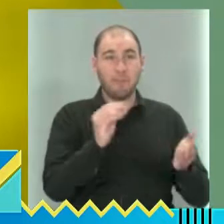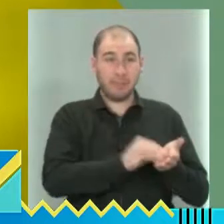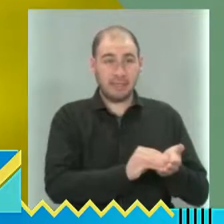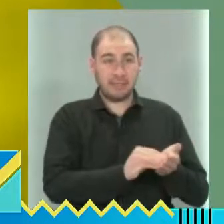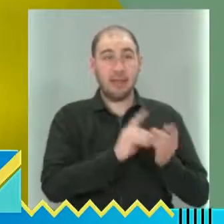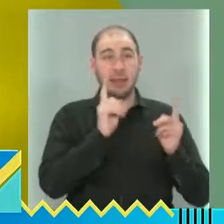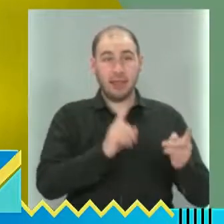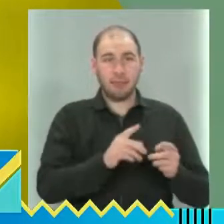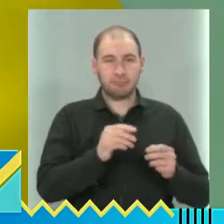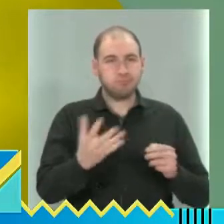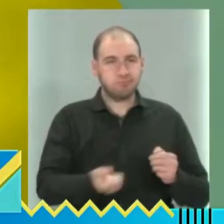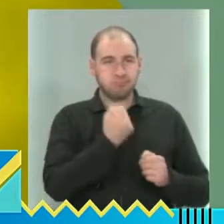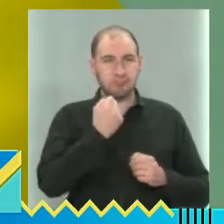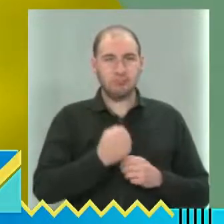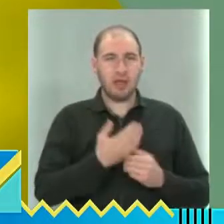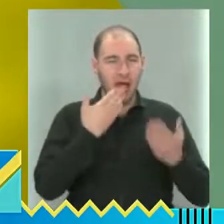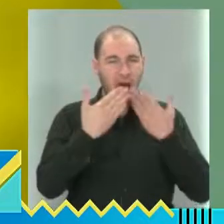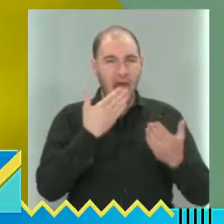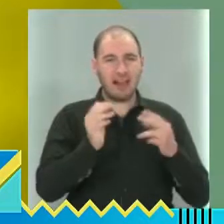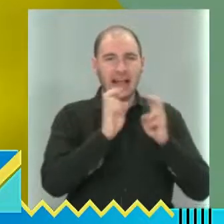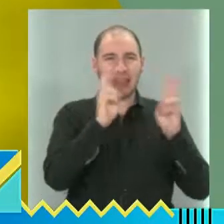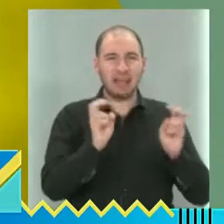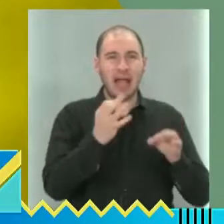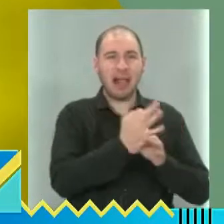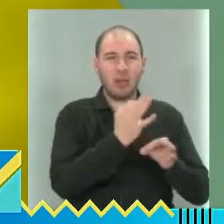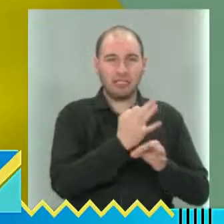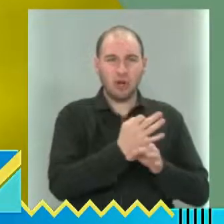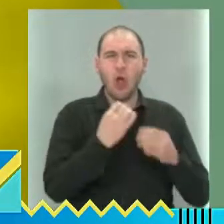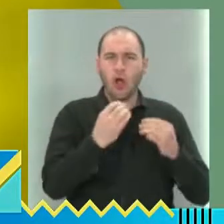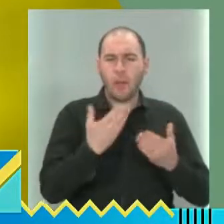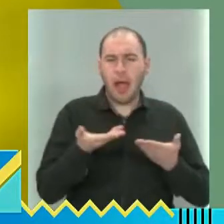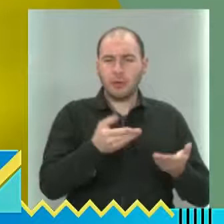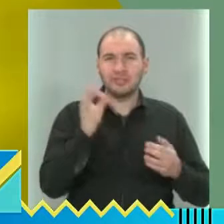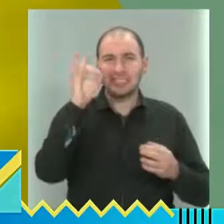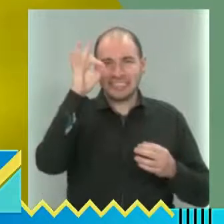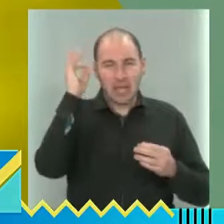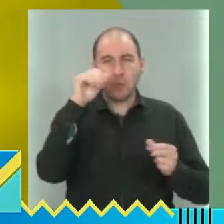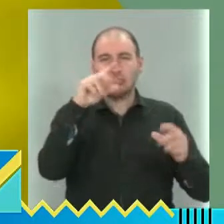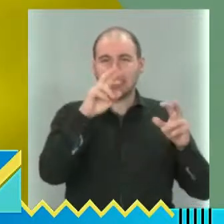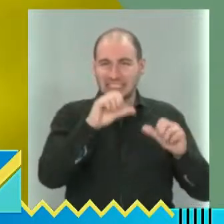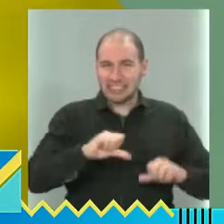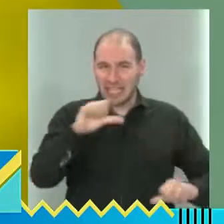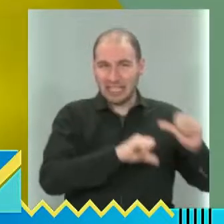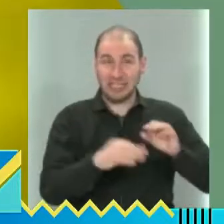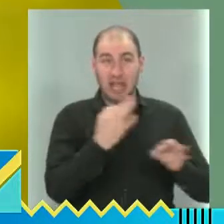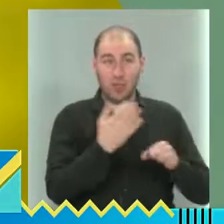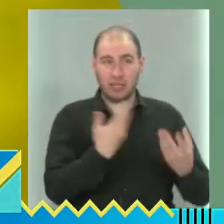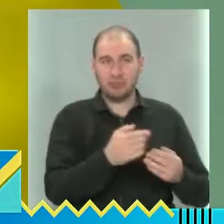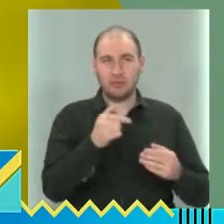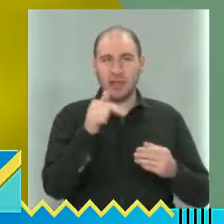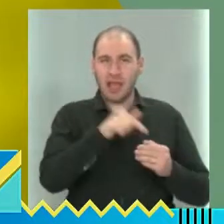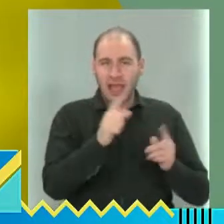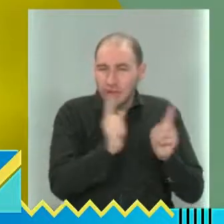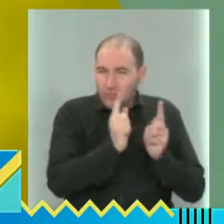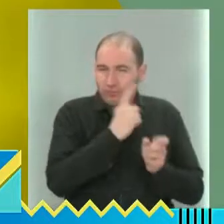que también nos pudimos dar la oportunidad de charlar con lo que tiene que ver con la educación, cómo es el aporte de las neurociencias con la educación, y algo que no pudo salir en